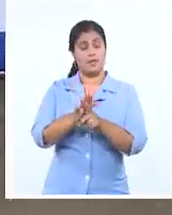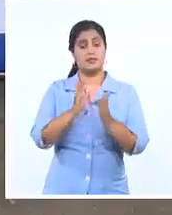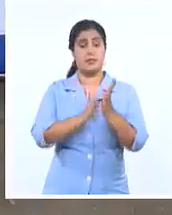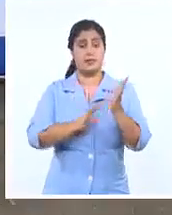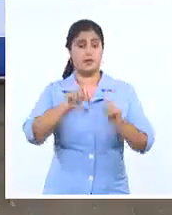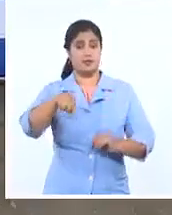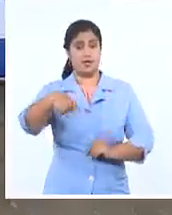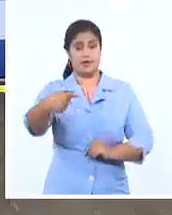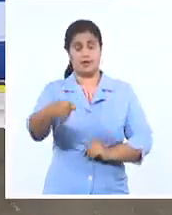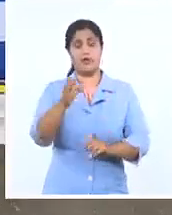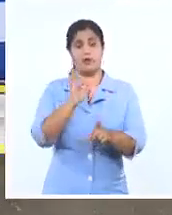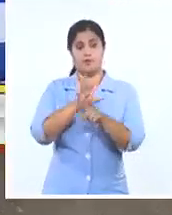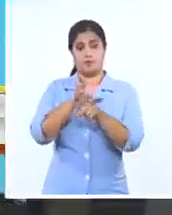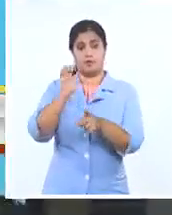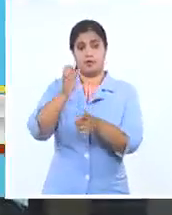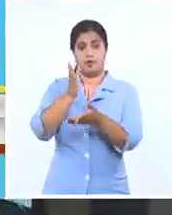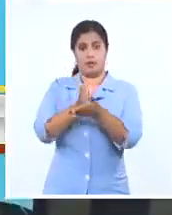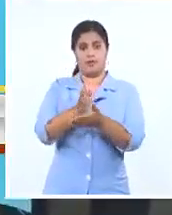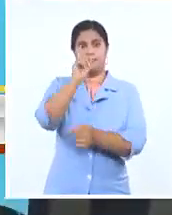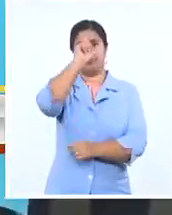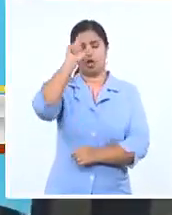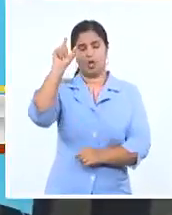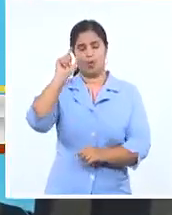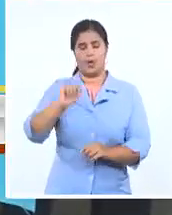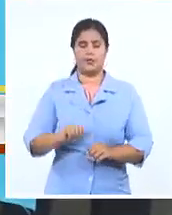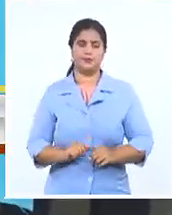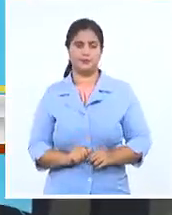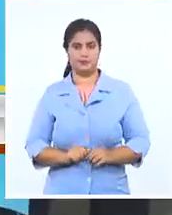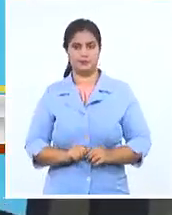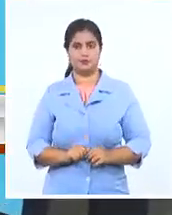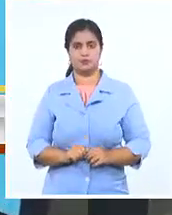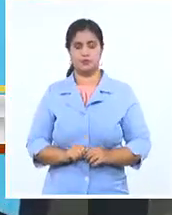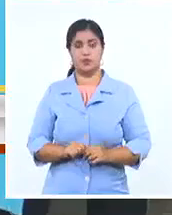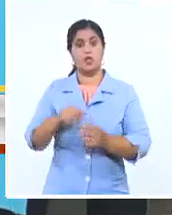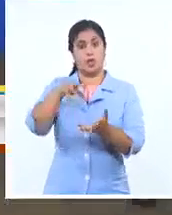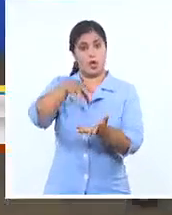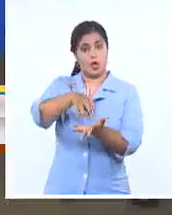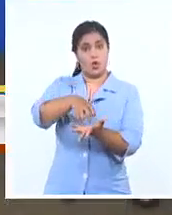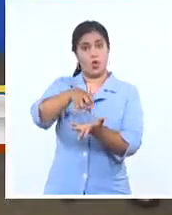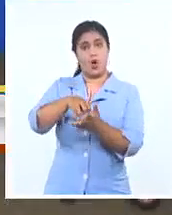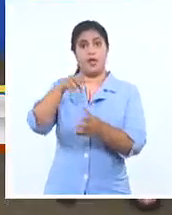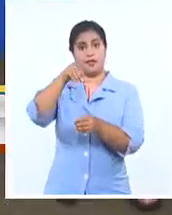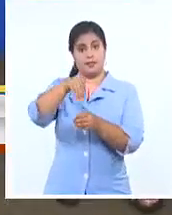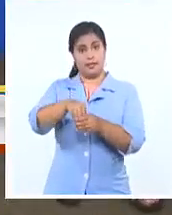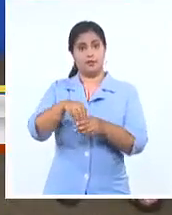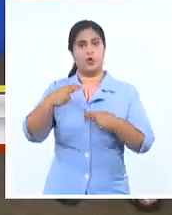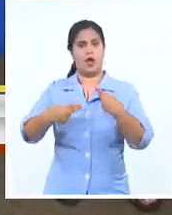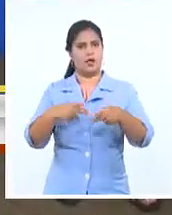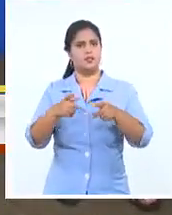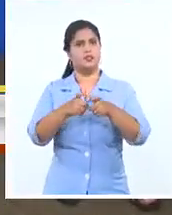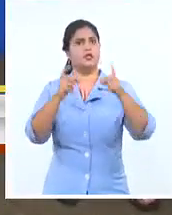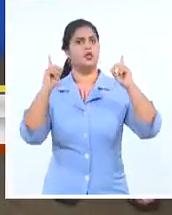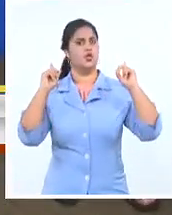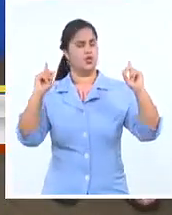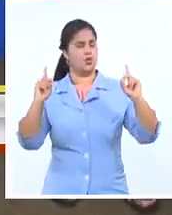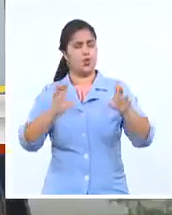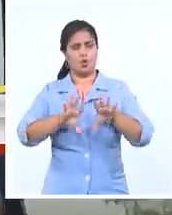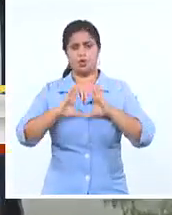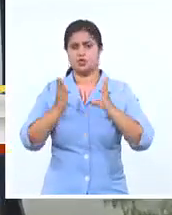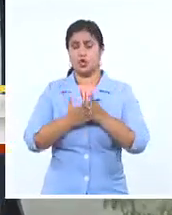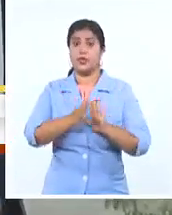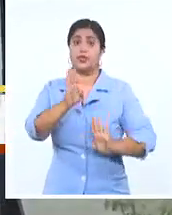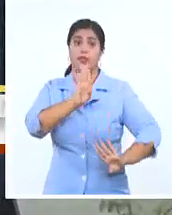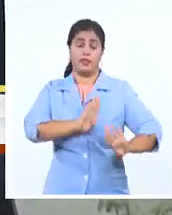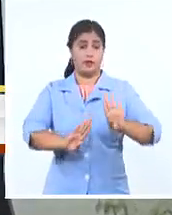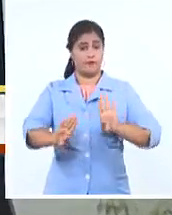En el Consejo Popular de Pueblo Grifo hay convicción del derecho a preservar nuestras conquistas sociales. Defenderemos bajo